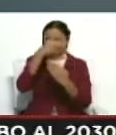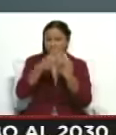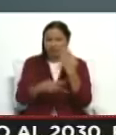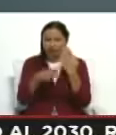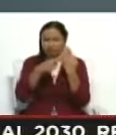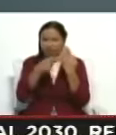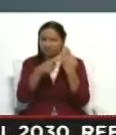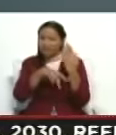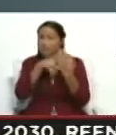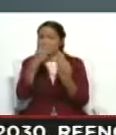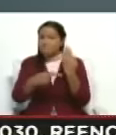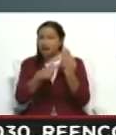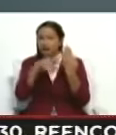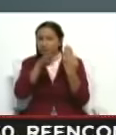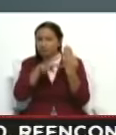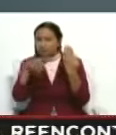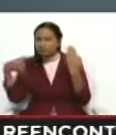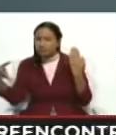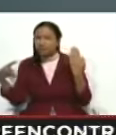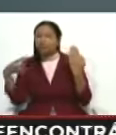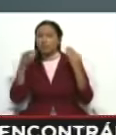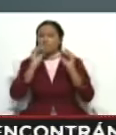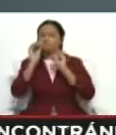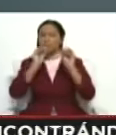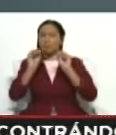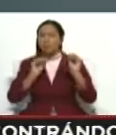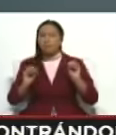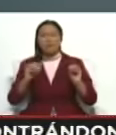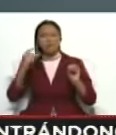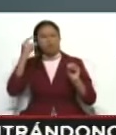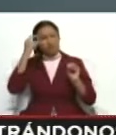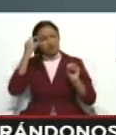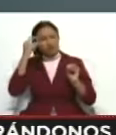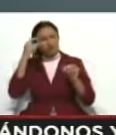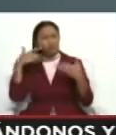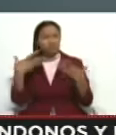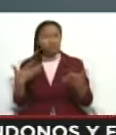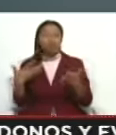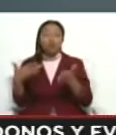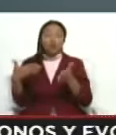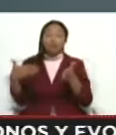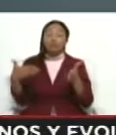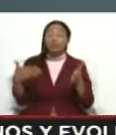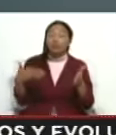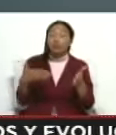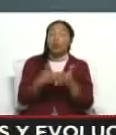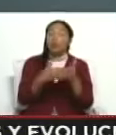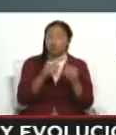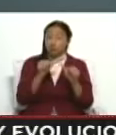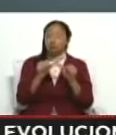causado, nunca debemos de olvidar esto, que le ha causado un daño todavía